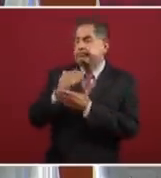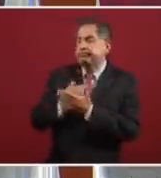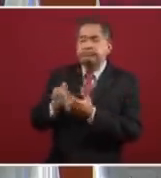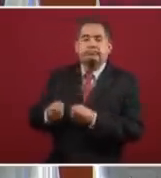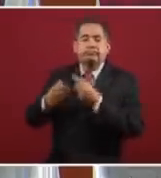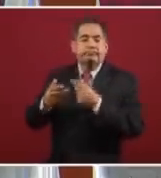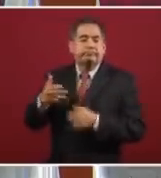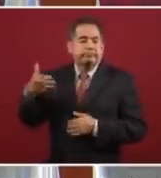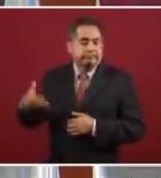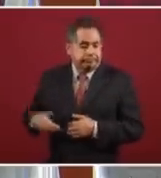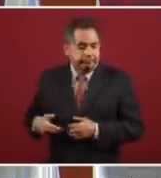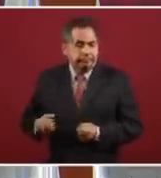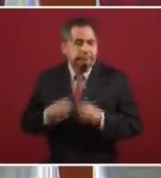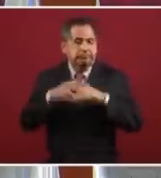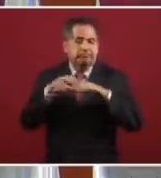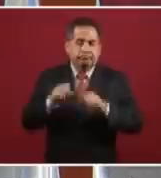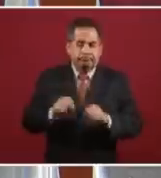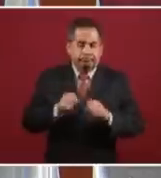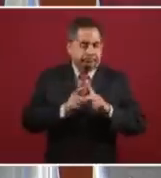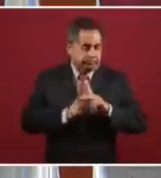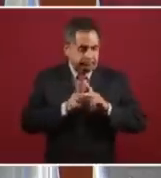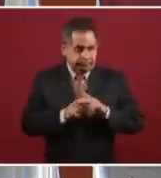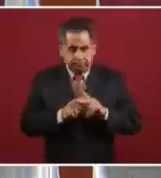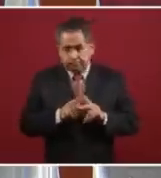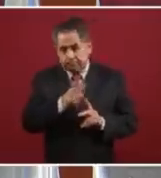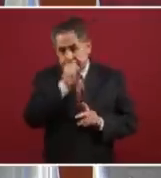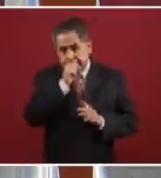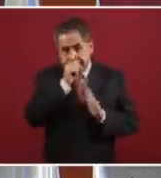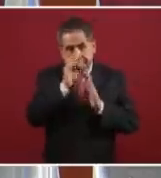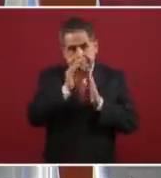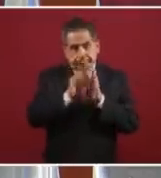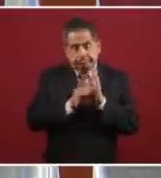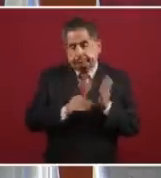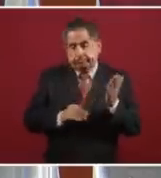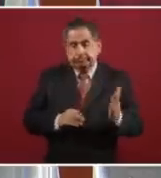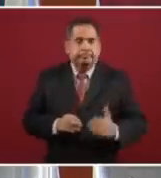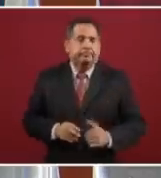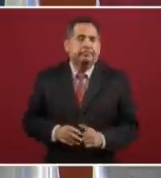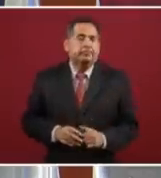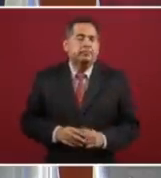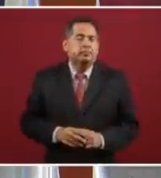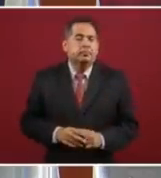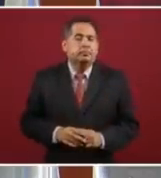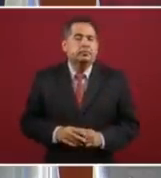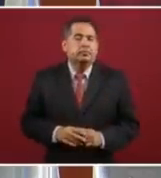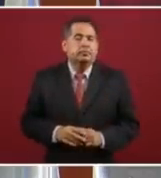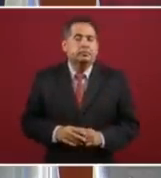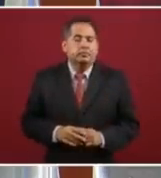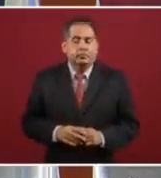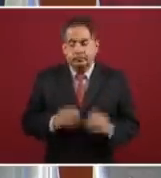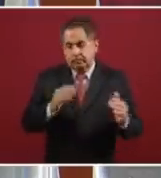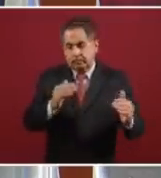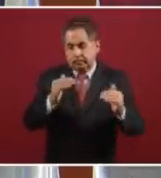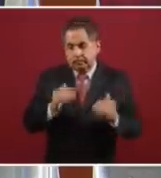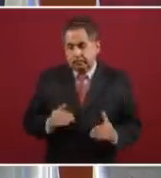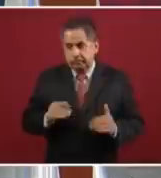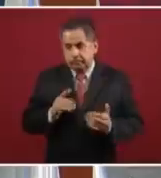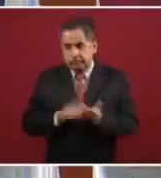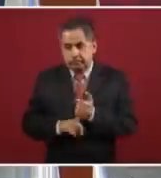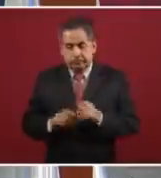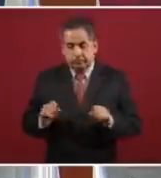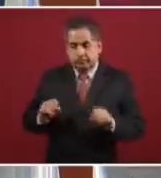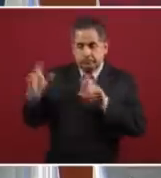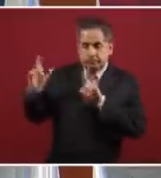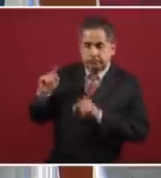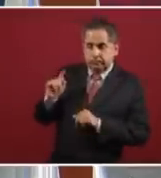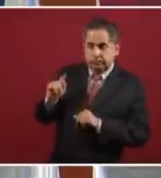y los detenidos, y este es el índice que se tiene. En la siguiente lámina, por